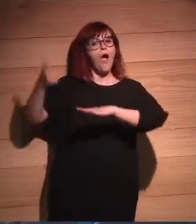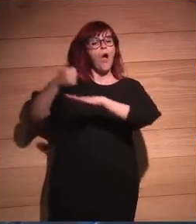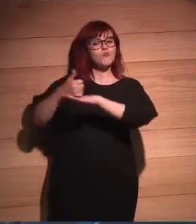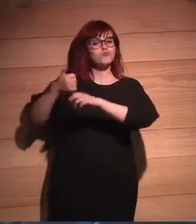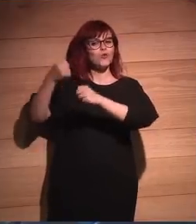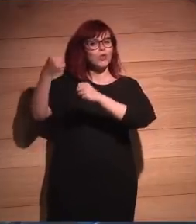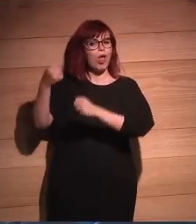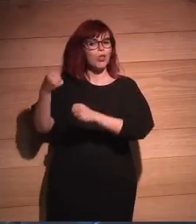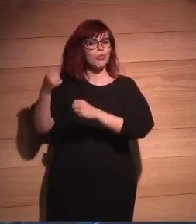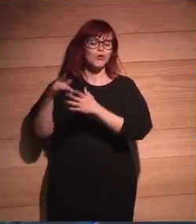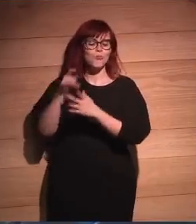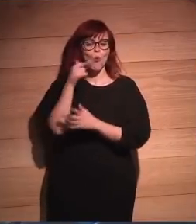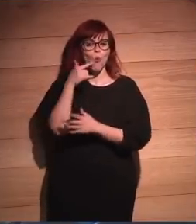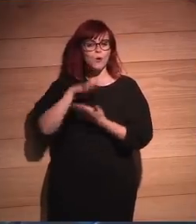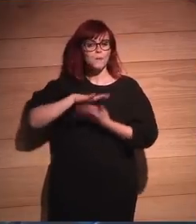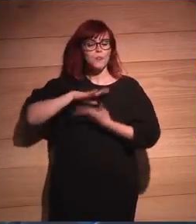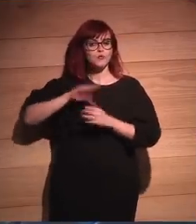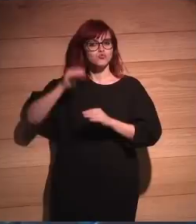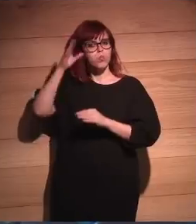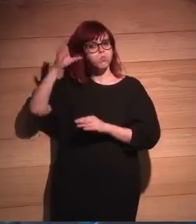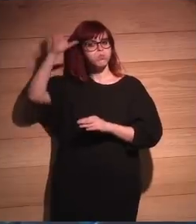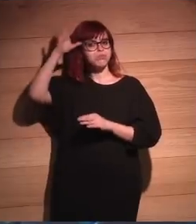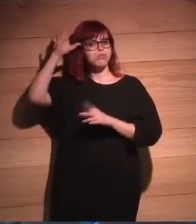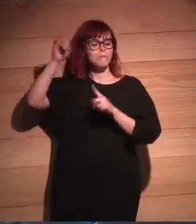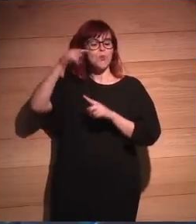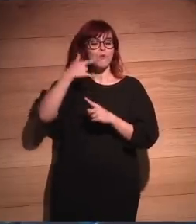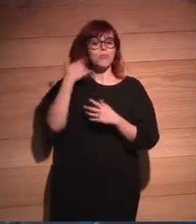posiciones sociales a las que tradicionalmente